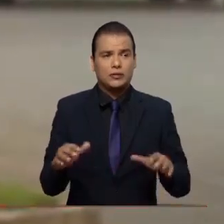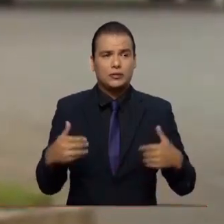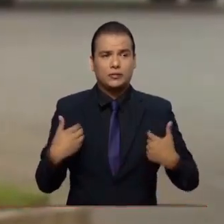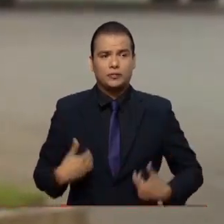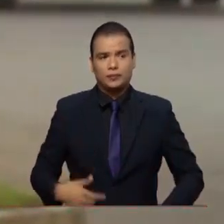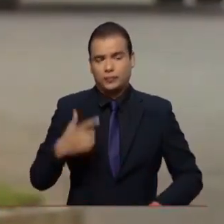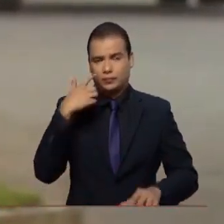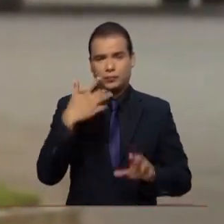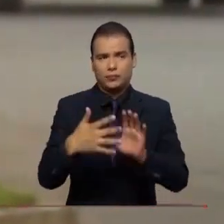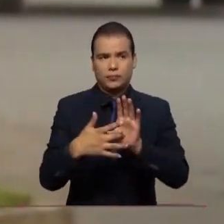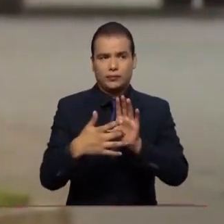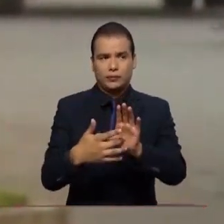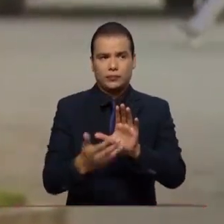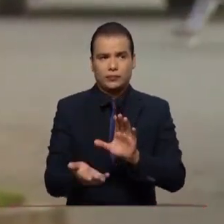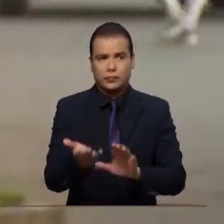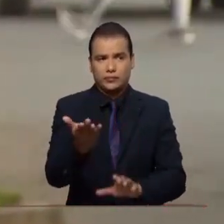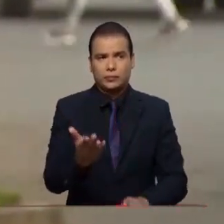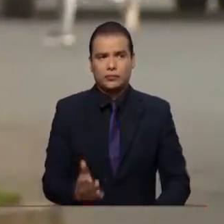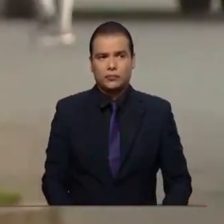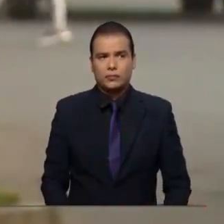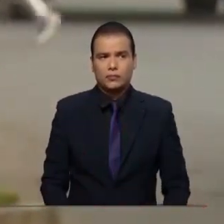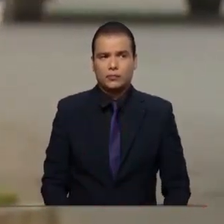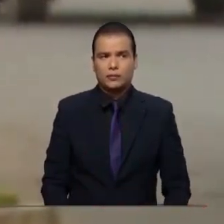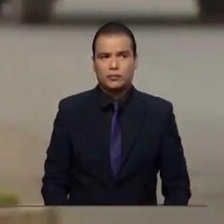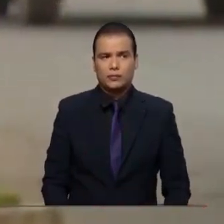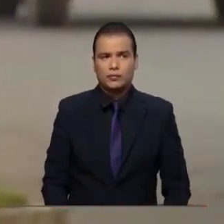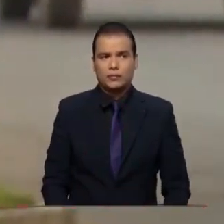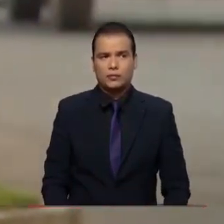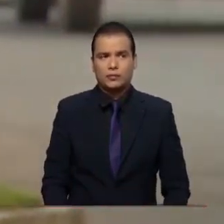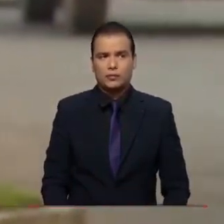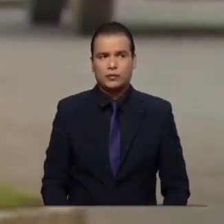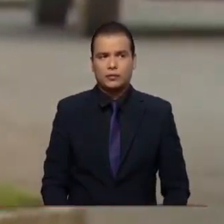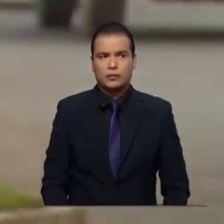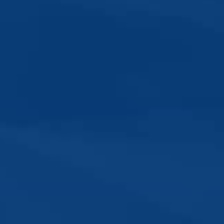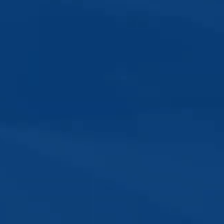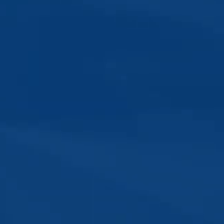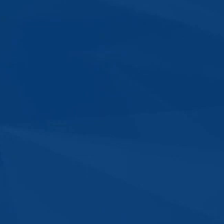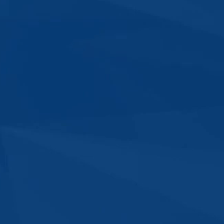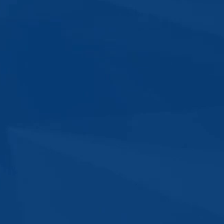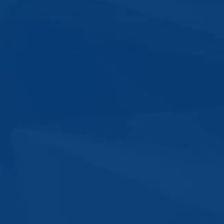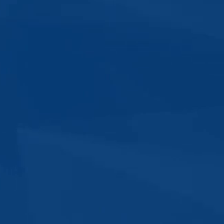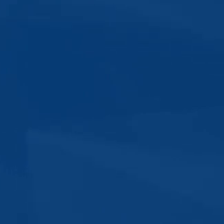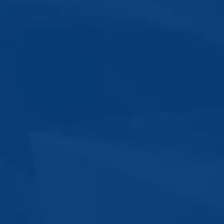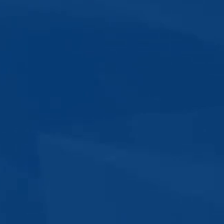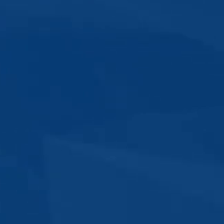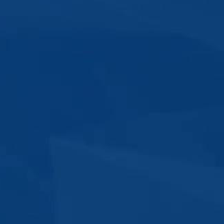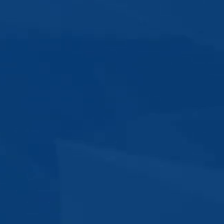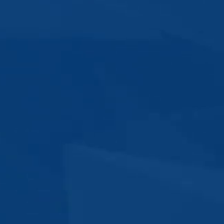de la mañana en el sur del Valle del Cauca. Carlos Gutiérrez, Telepacífico Noticias.